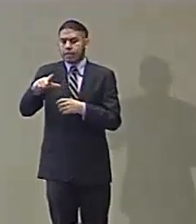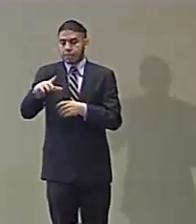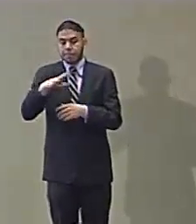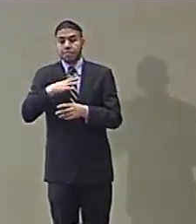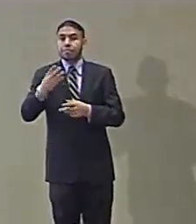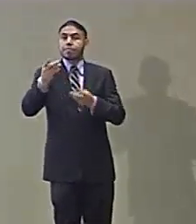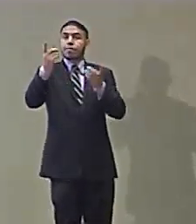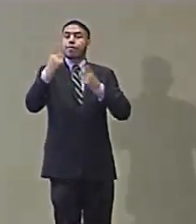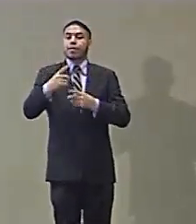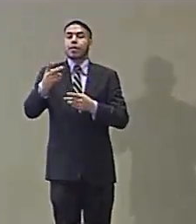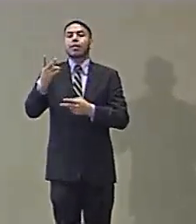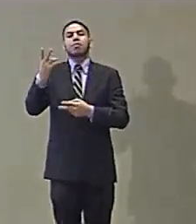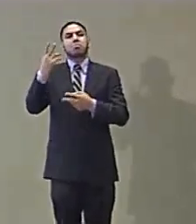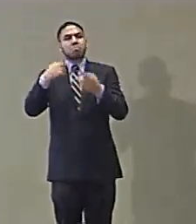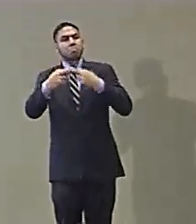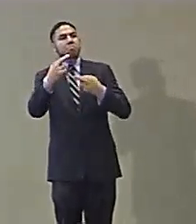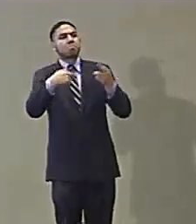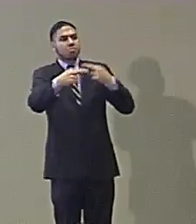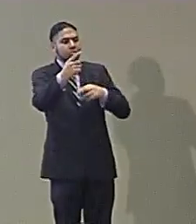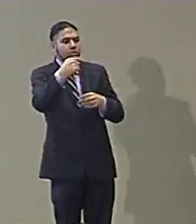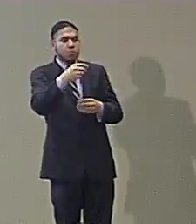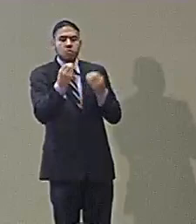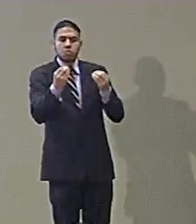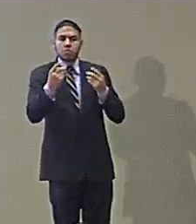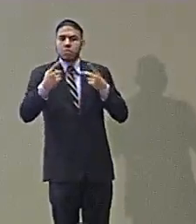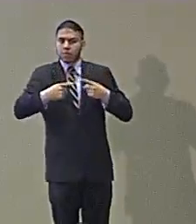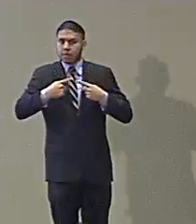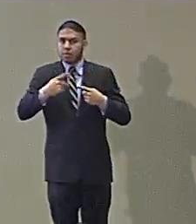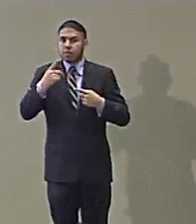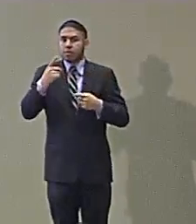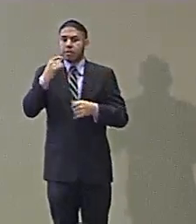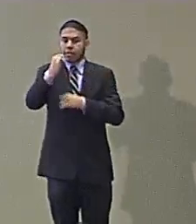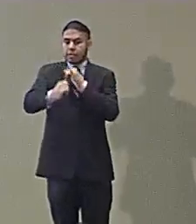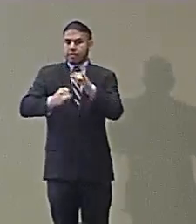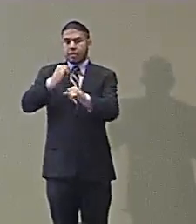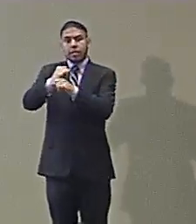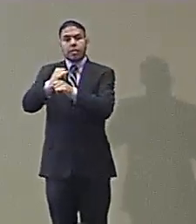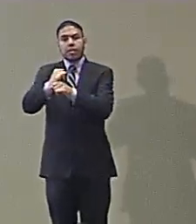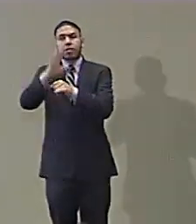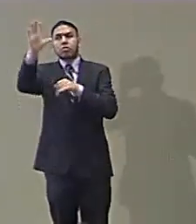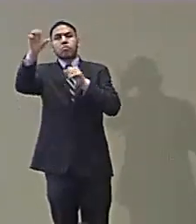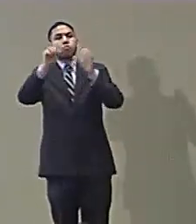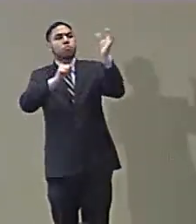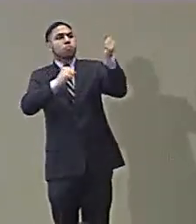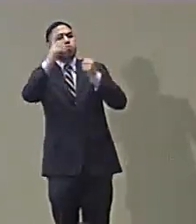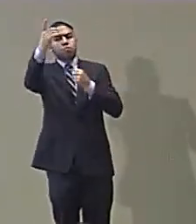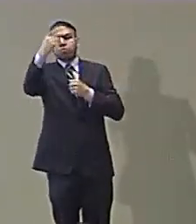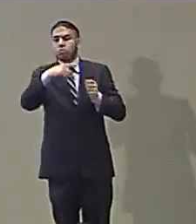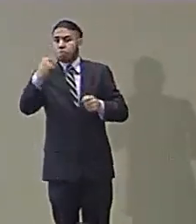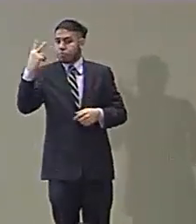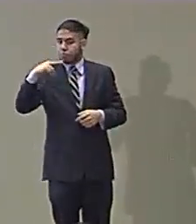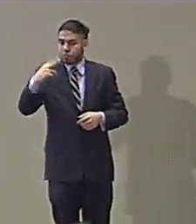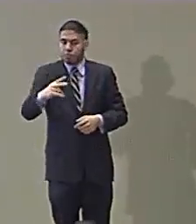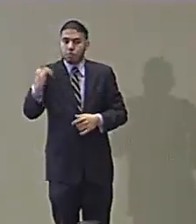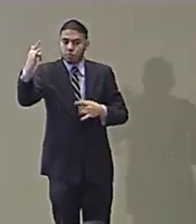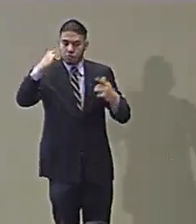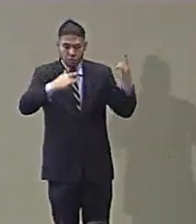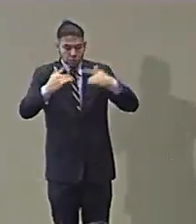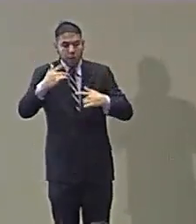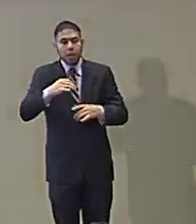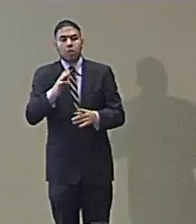19.2 millones de turistas internacionales eso es 12 por ciento más que el año anterior